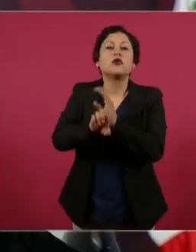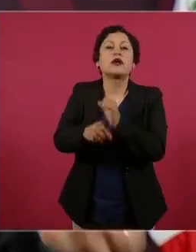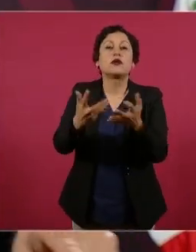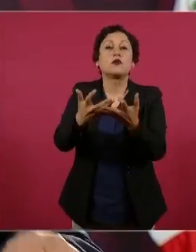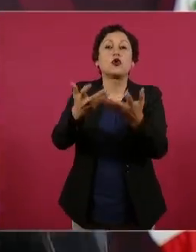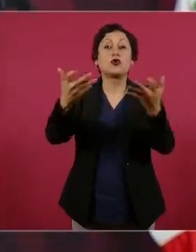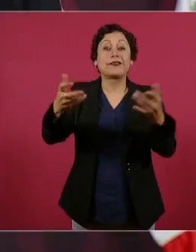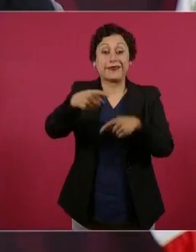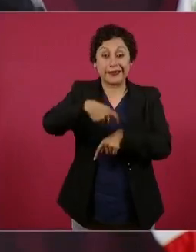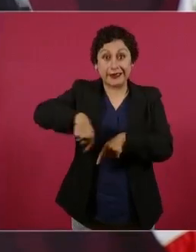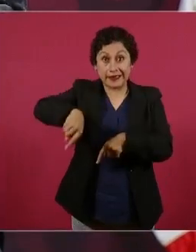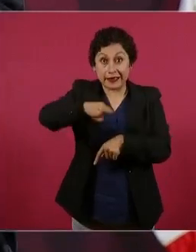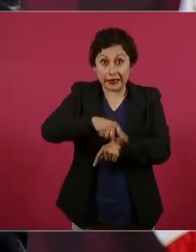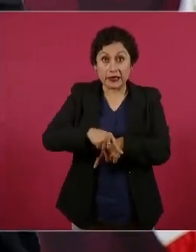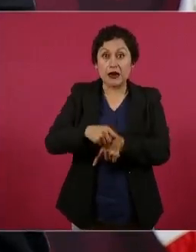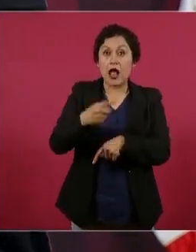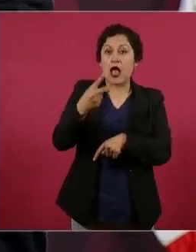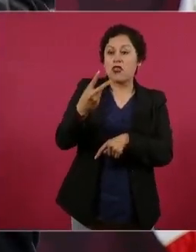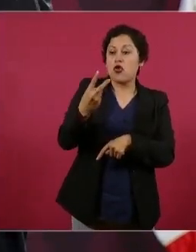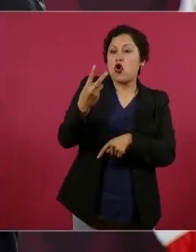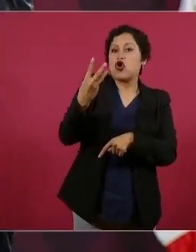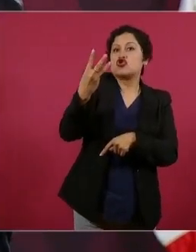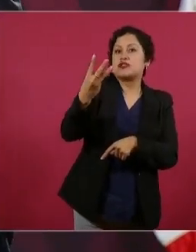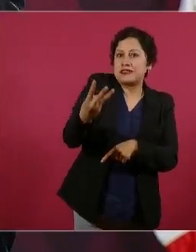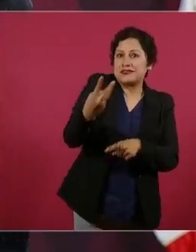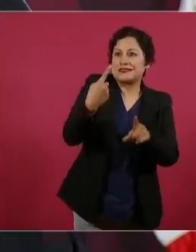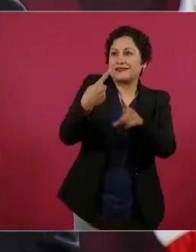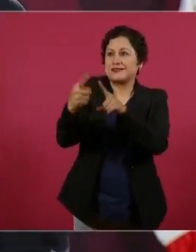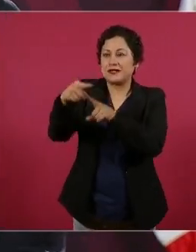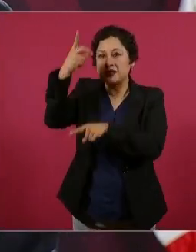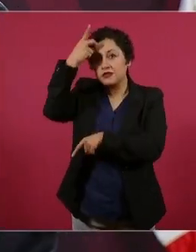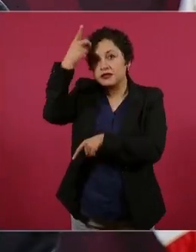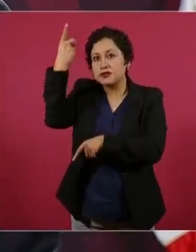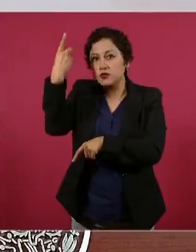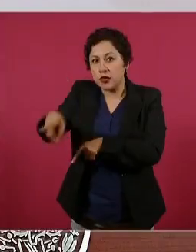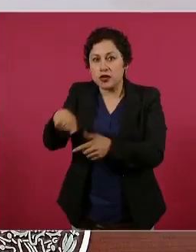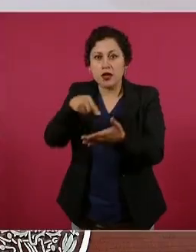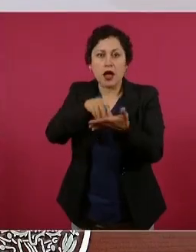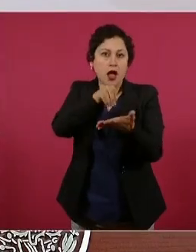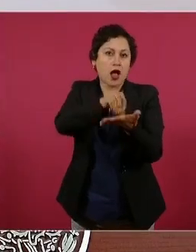dos, tres dueños y registrados en el registro público de la propiedad,